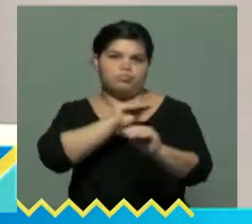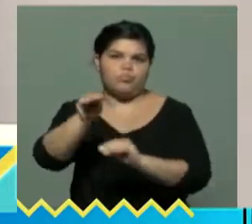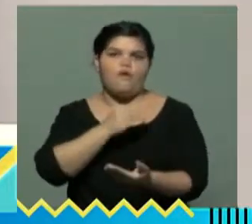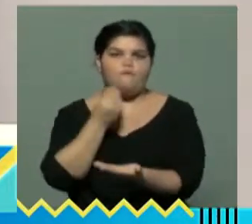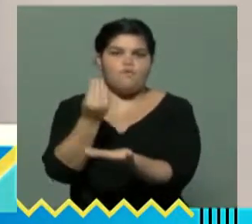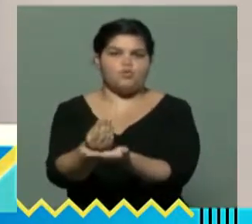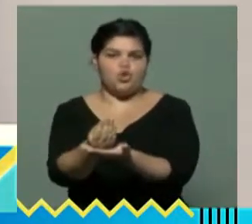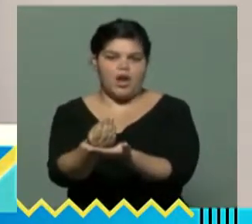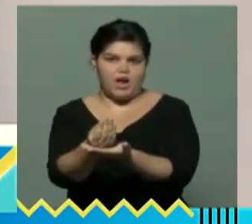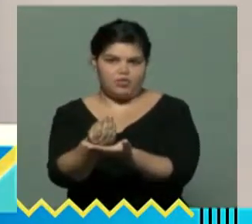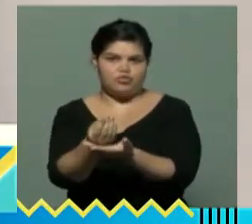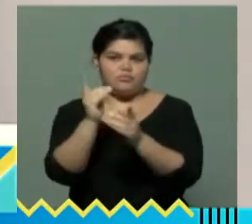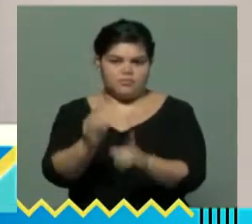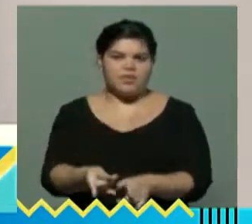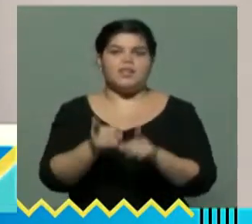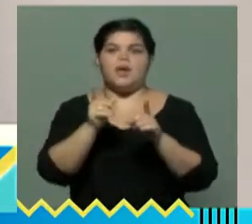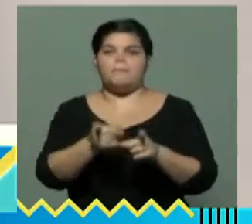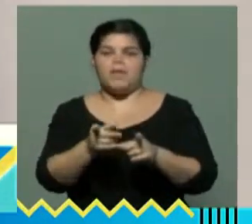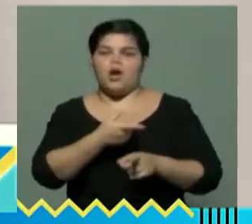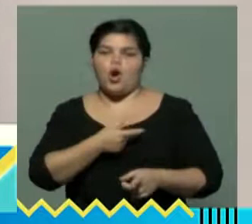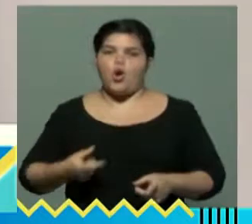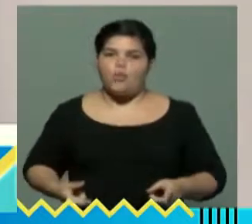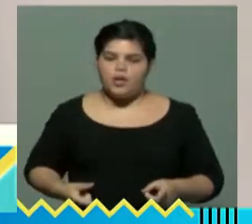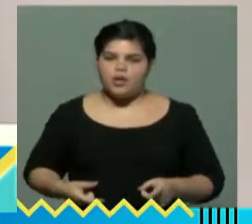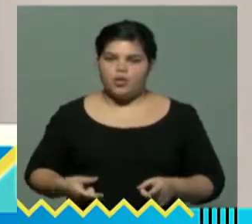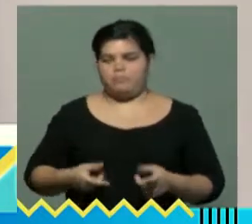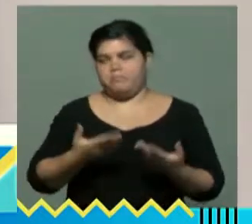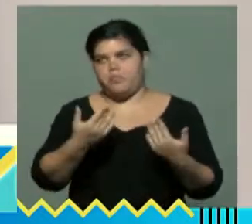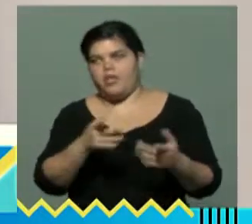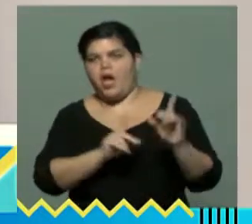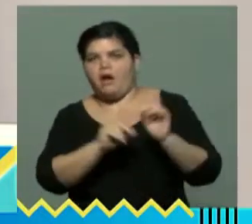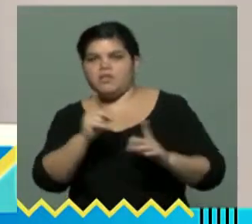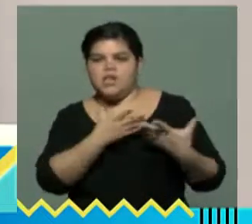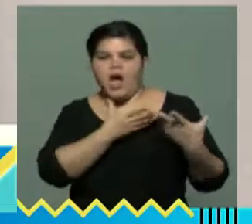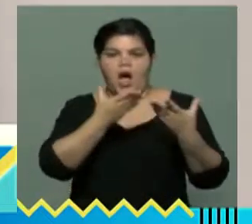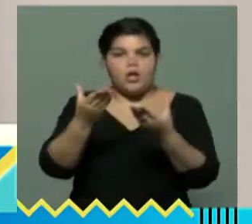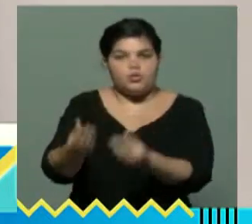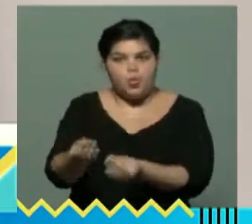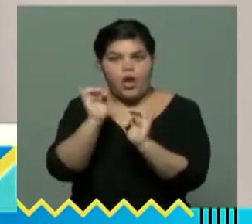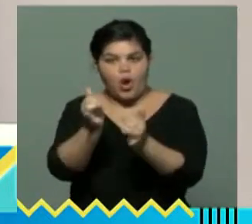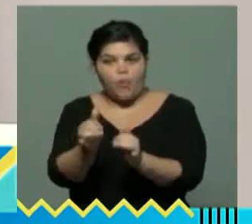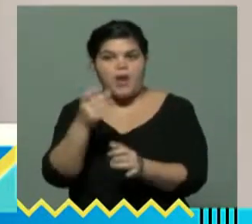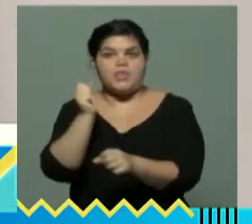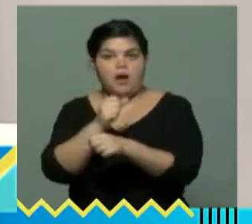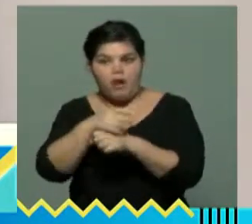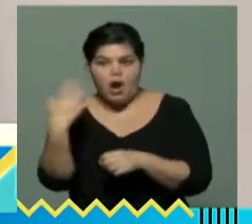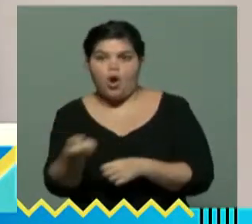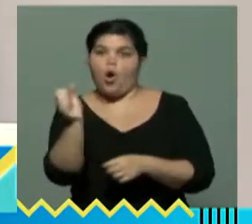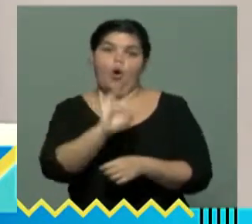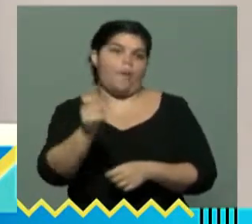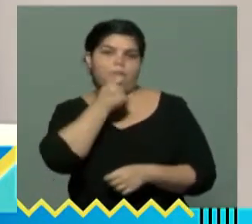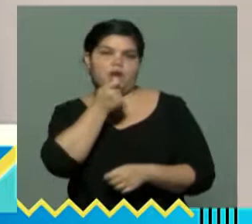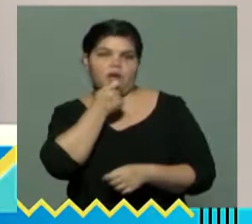de lo importante de las medidas que se está tomando el gobierno, ya sea desde ayudando a los jóvenes para insertarse laboralmente, o también que tengan otro camino que es